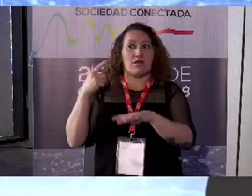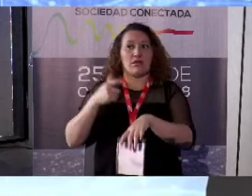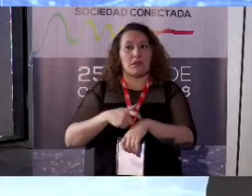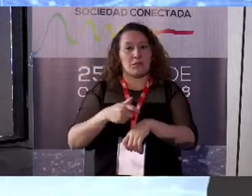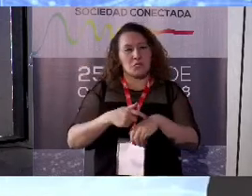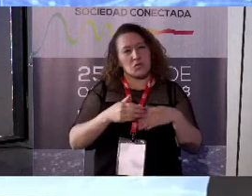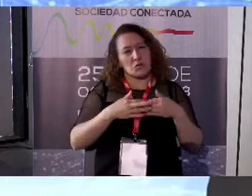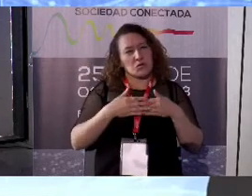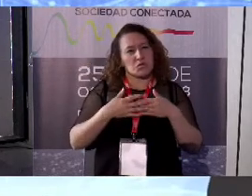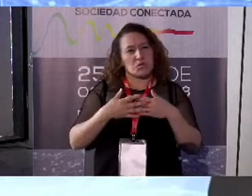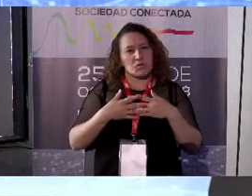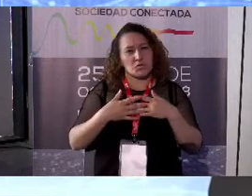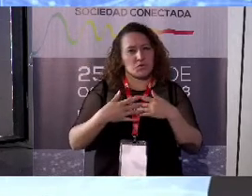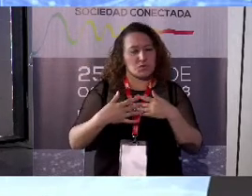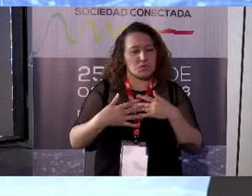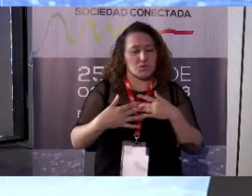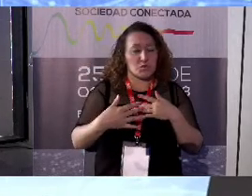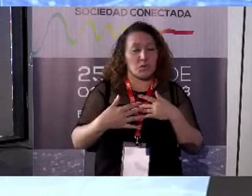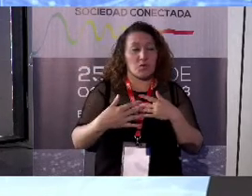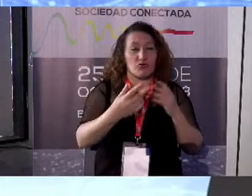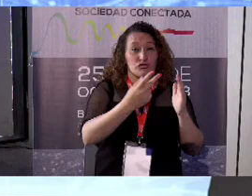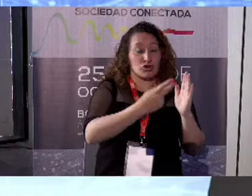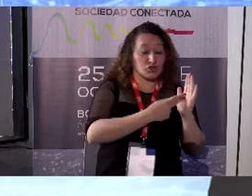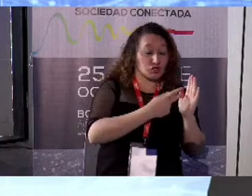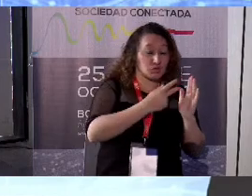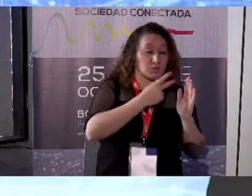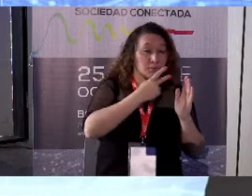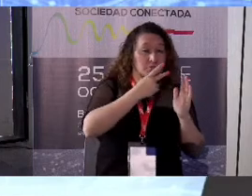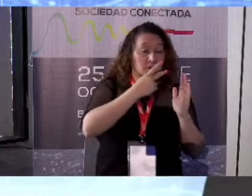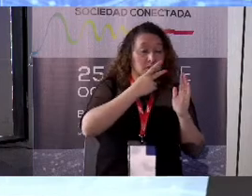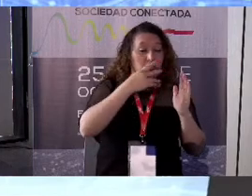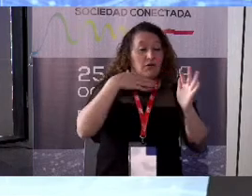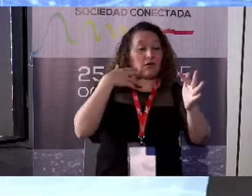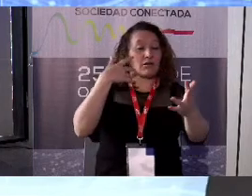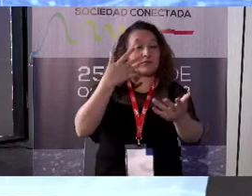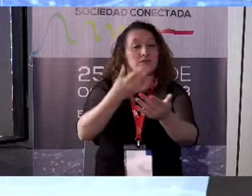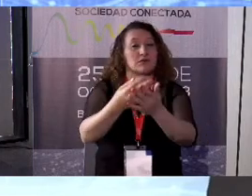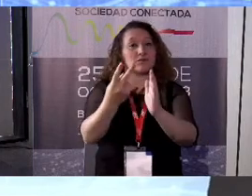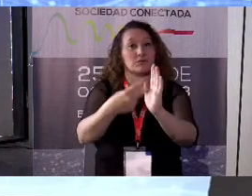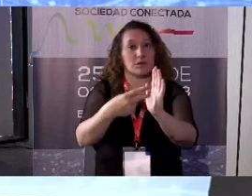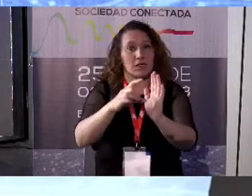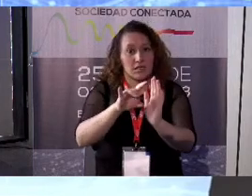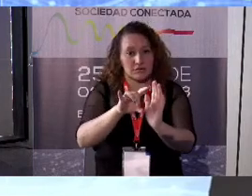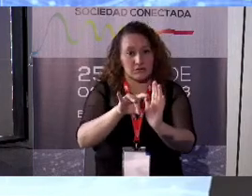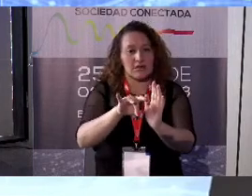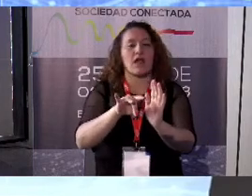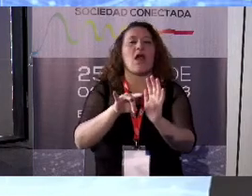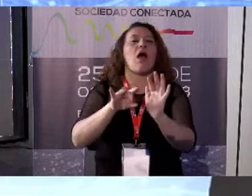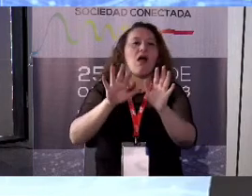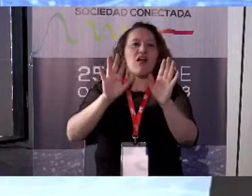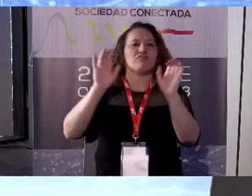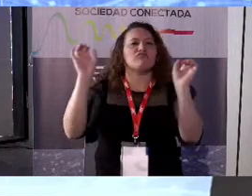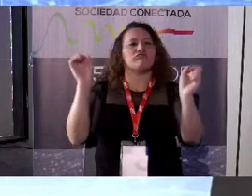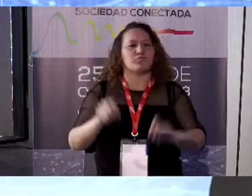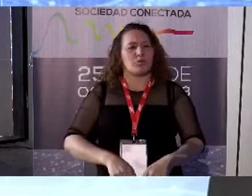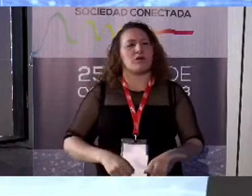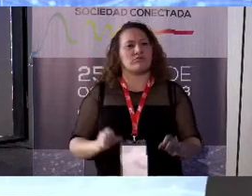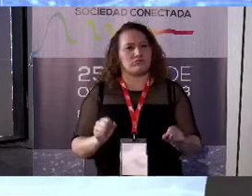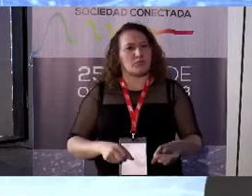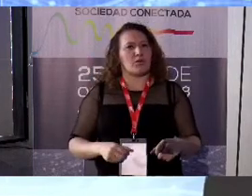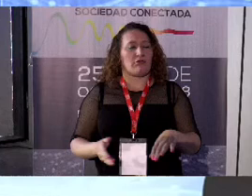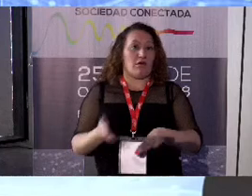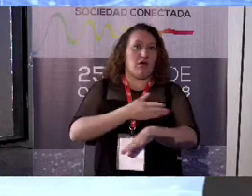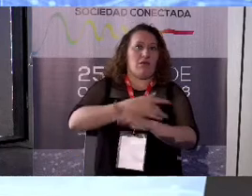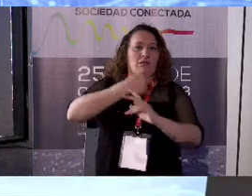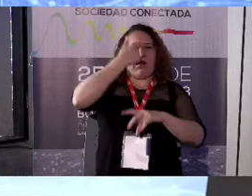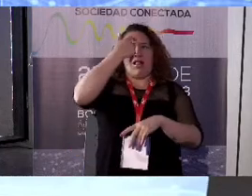tiempo del 2000 al 2015 se determinó que sí que sí era posible a pesar de que en un inicio se pensara que iba a